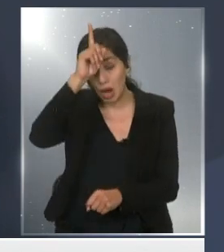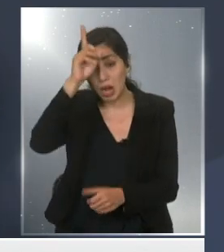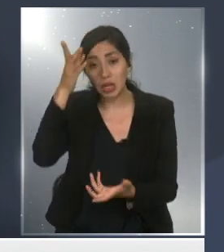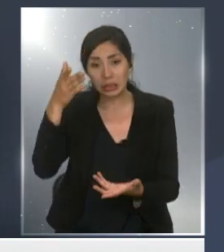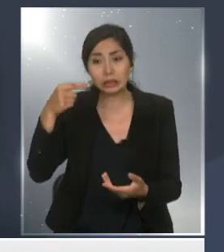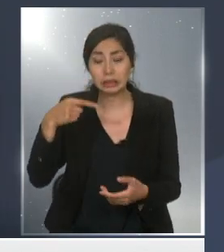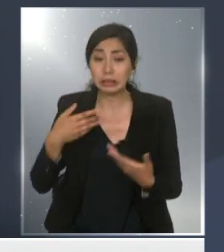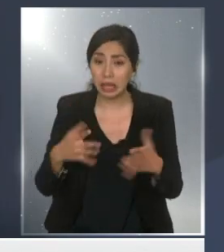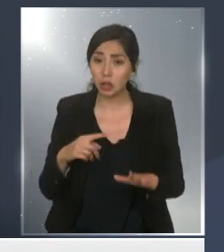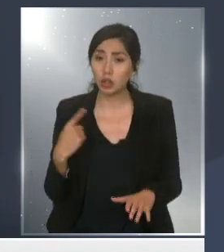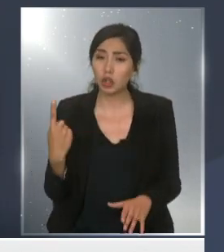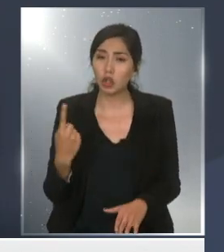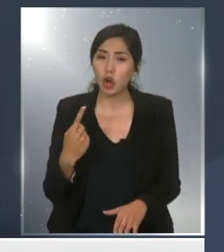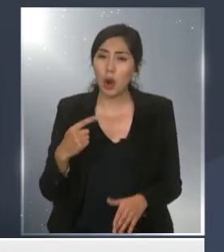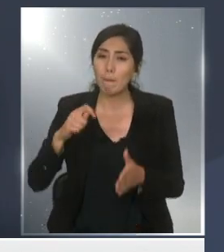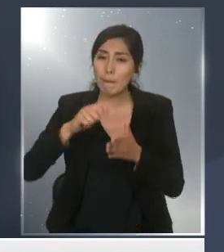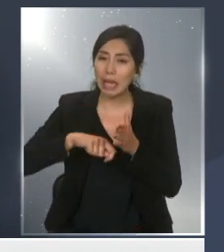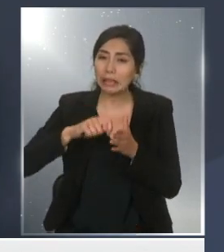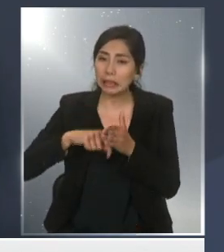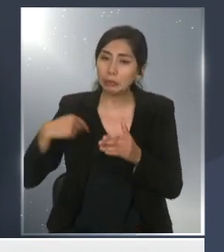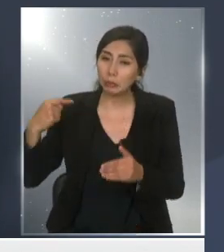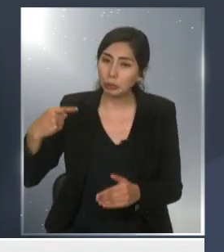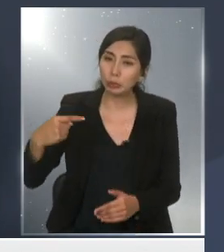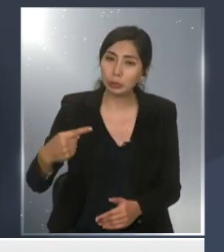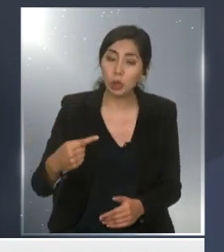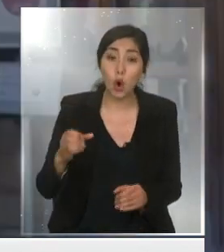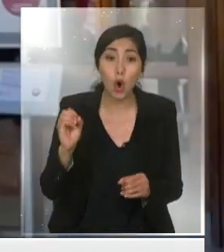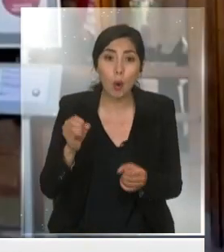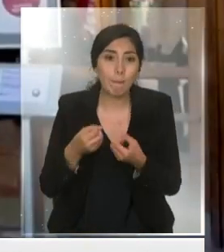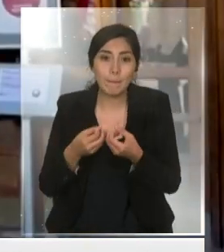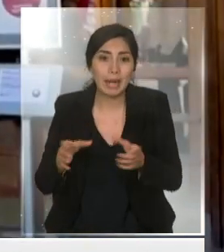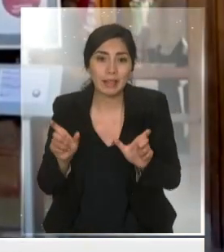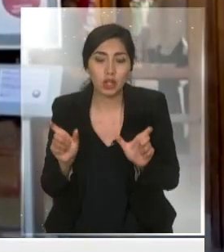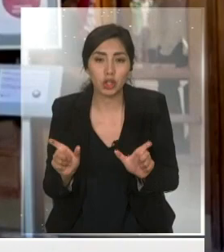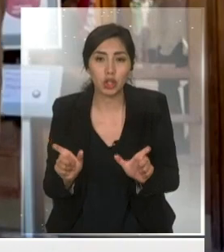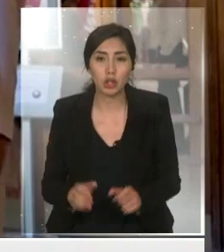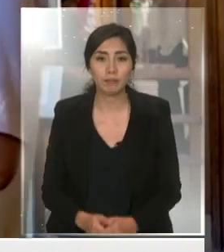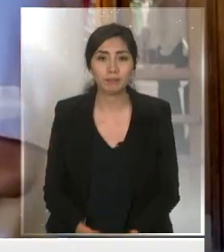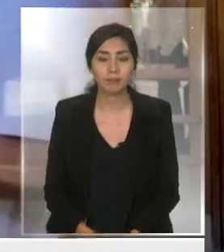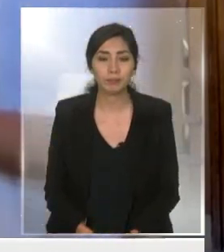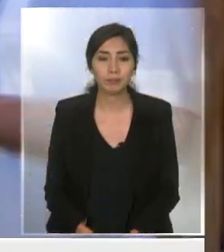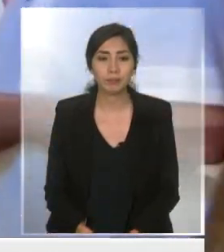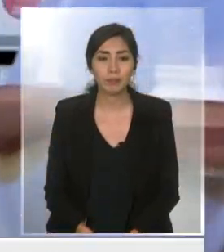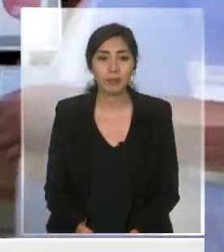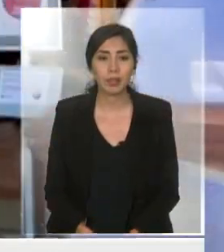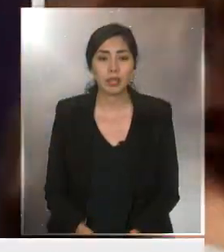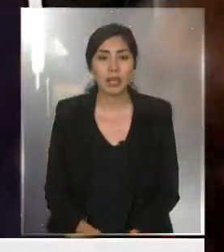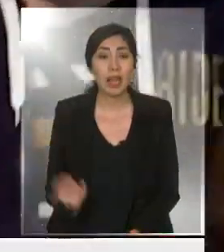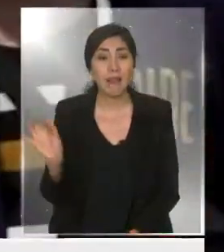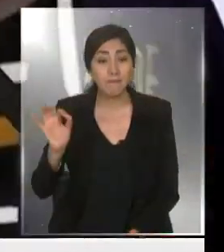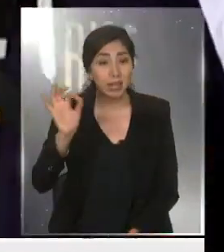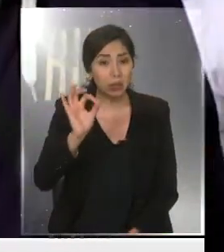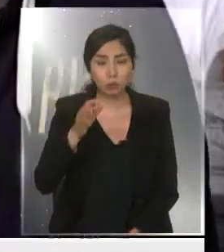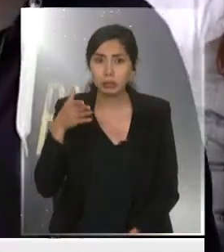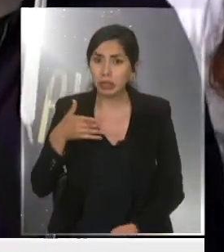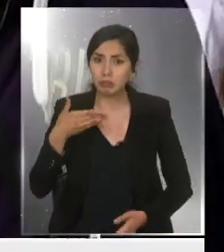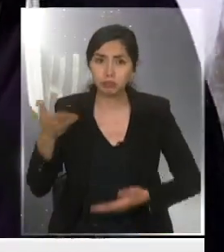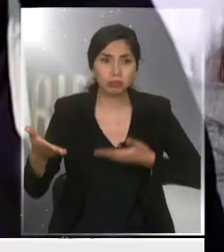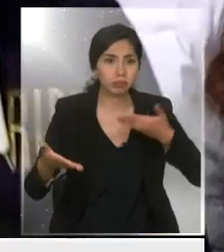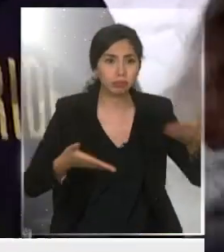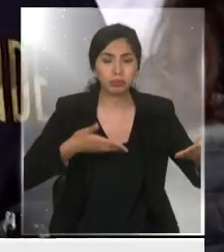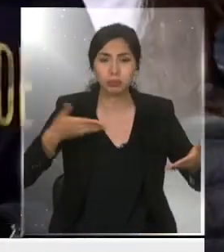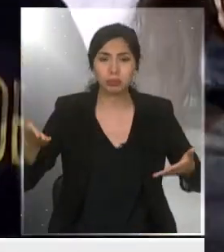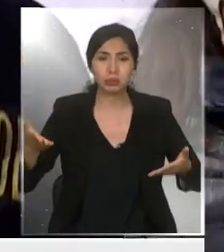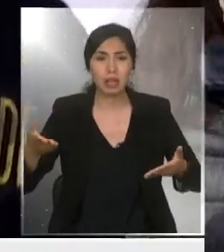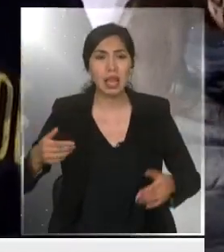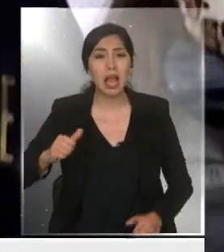hecho durante meses, o si perdemos el control. Mientras el virus continúa diseminándose, especialmente entre los jóvenes,